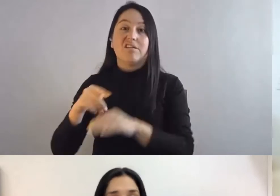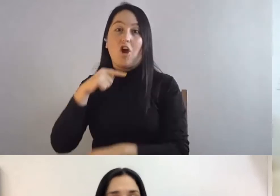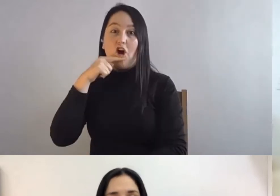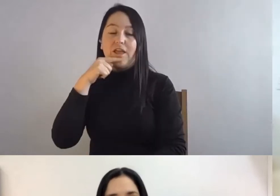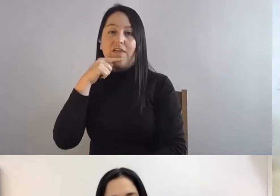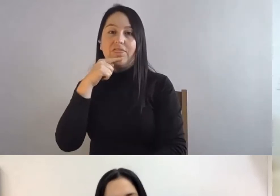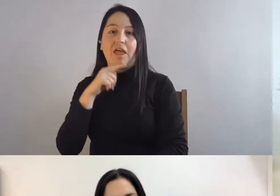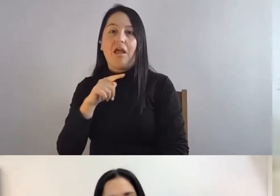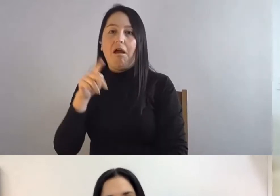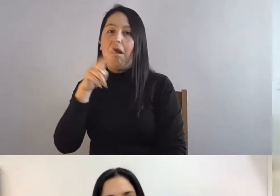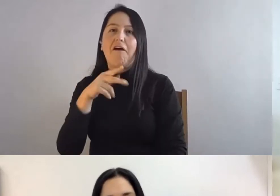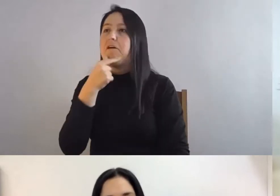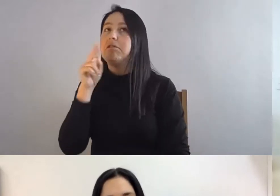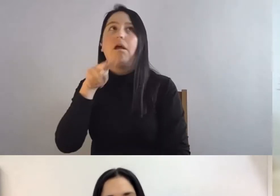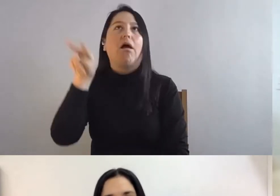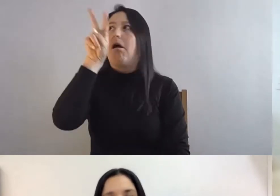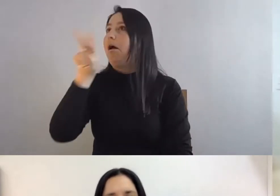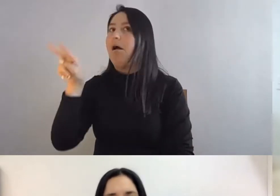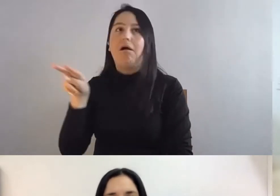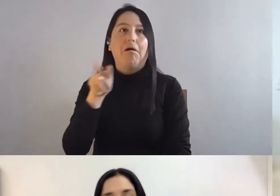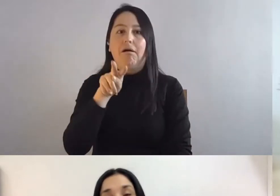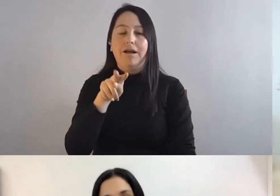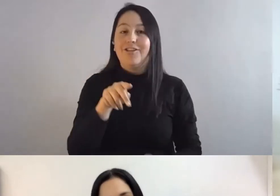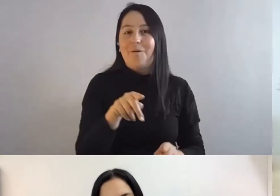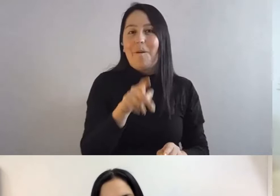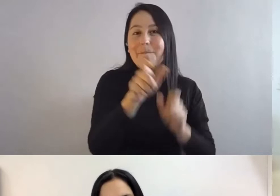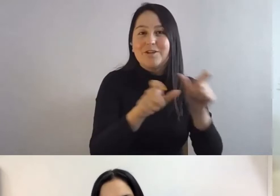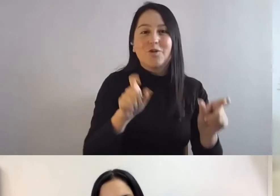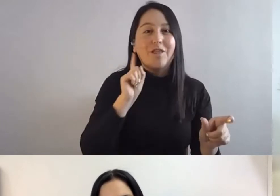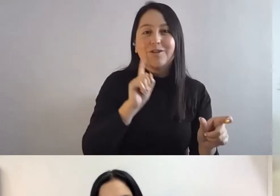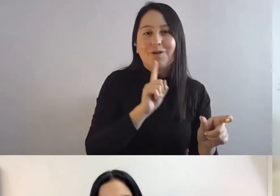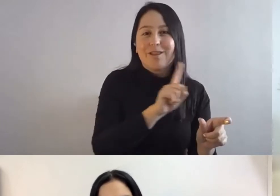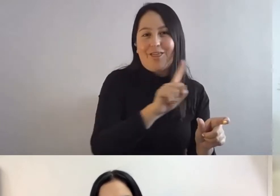nos distraemos fácilmente, las personas sordas no, incluso además tiene hasta un plus.